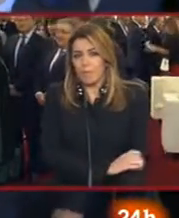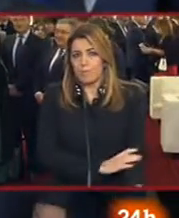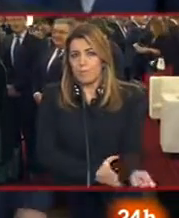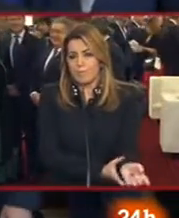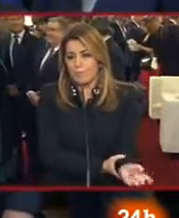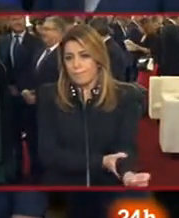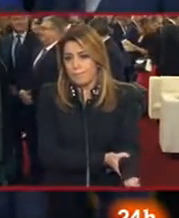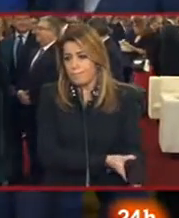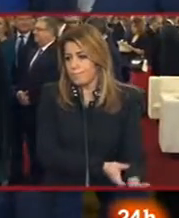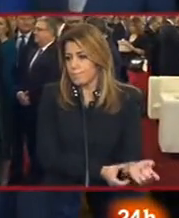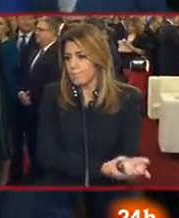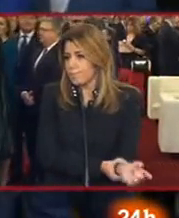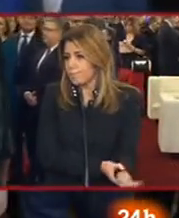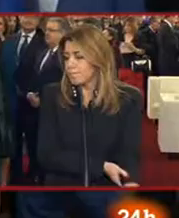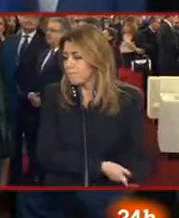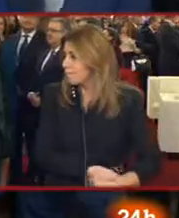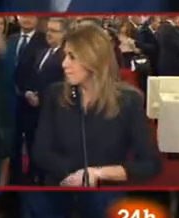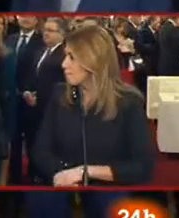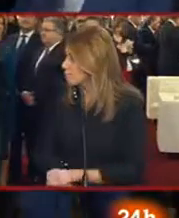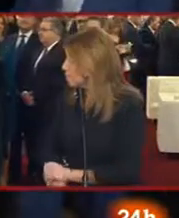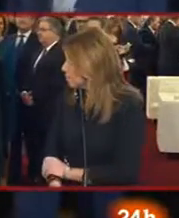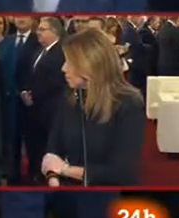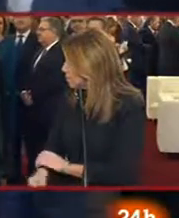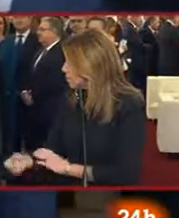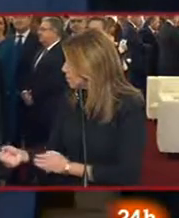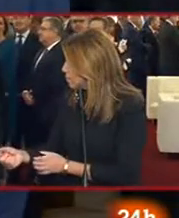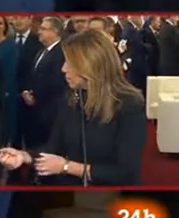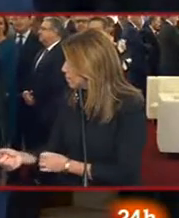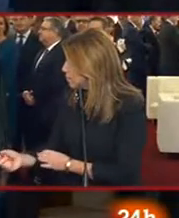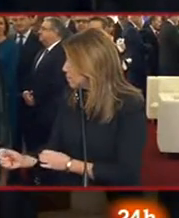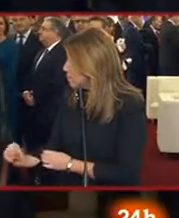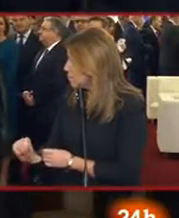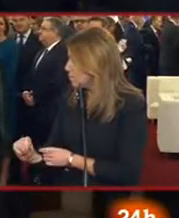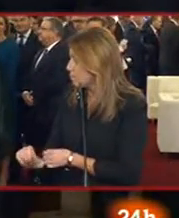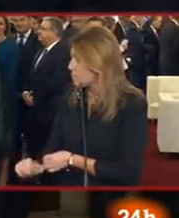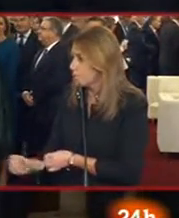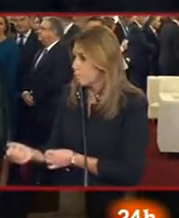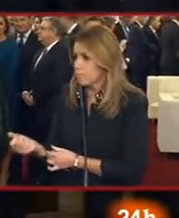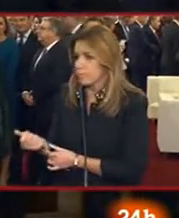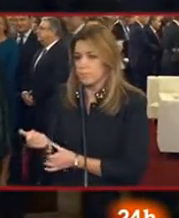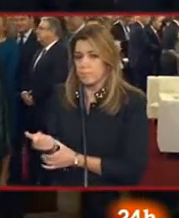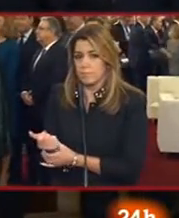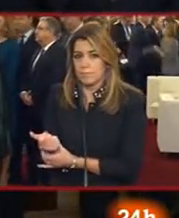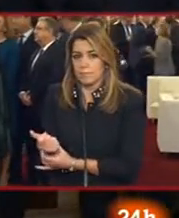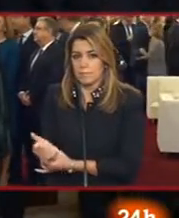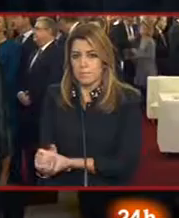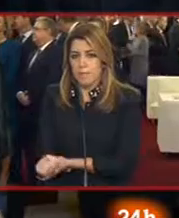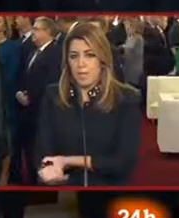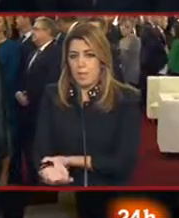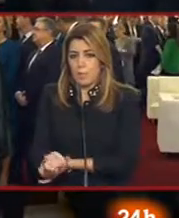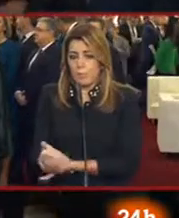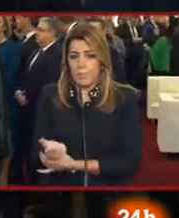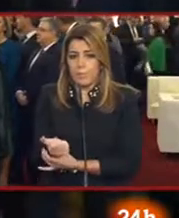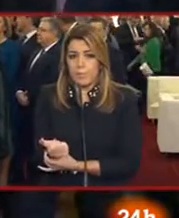por otra parte, Ciudadanos dice que el PSOE pretende romper la Constitución con propuestas como la de la Nación de Naciones. ¿Qué